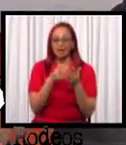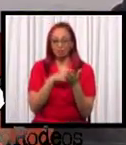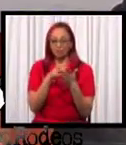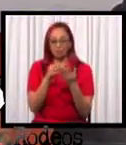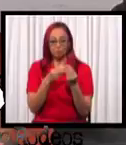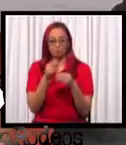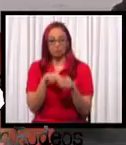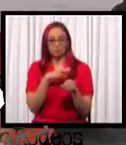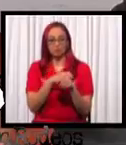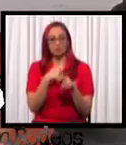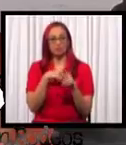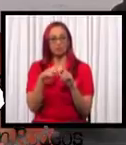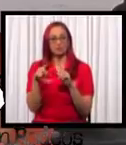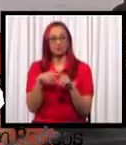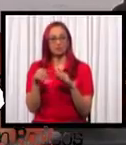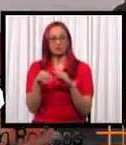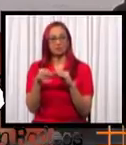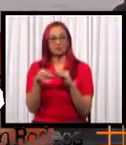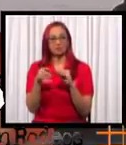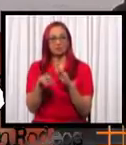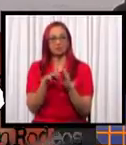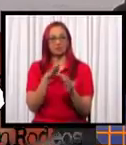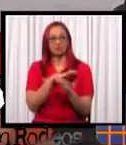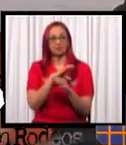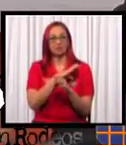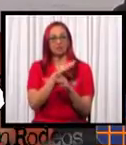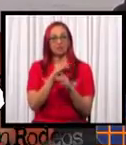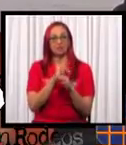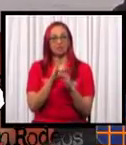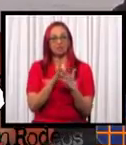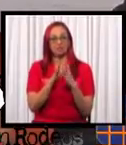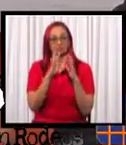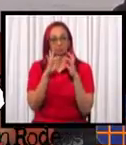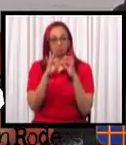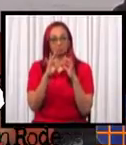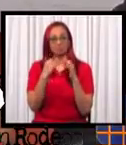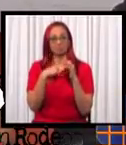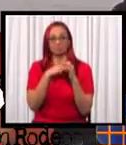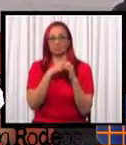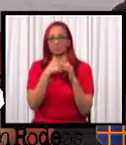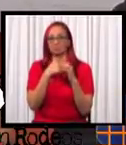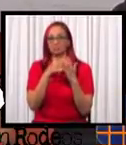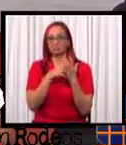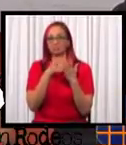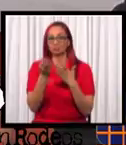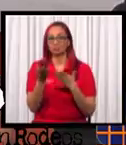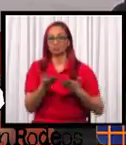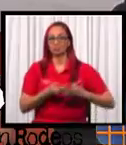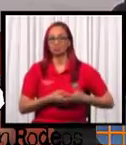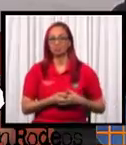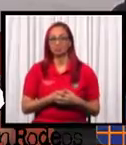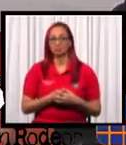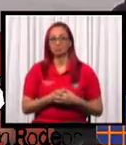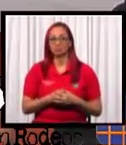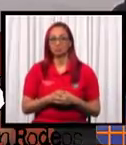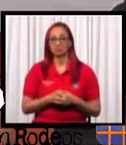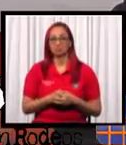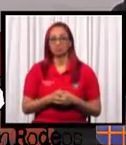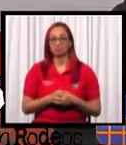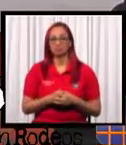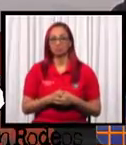serie de atributos de calidad y de inocuidad con la que no cuenta el arroz importado. Fíjese usted que el arroz